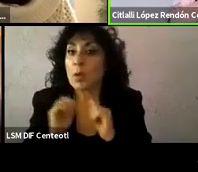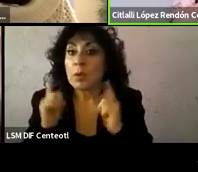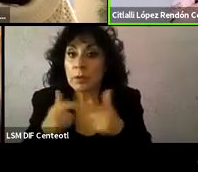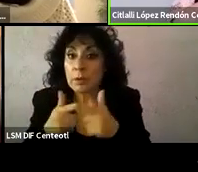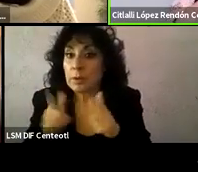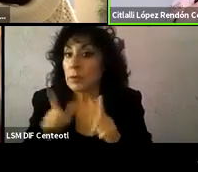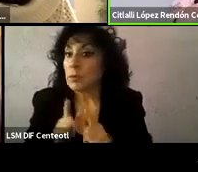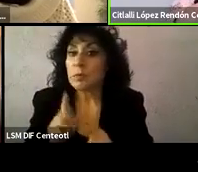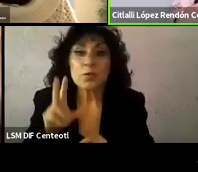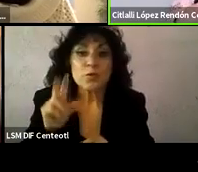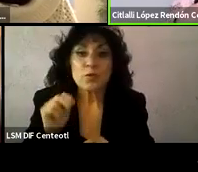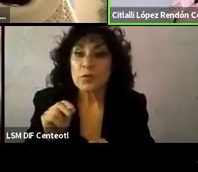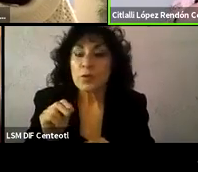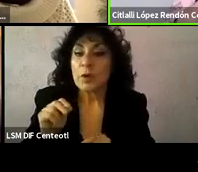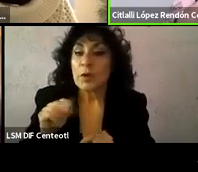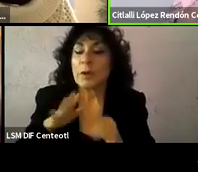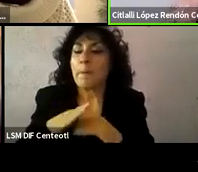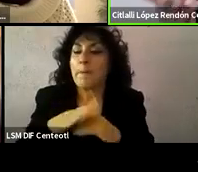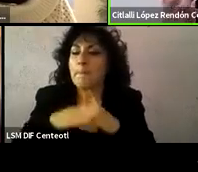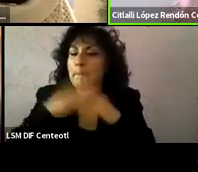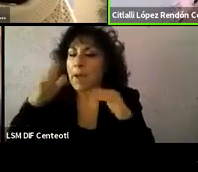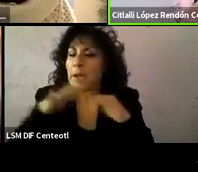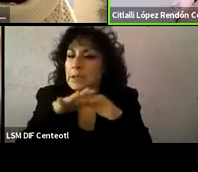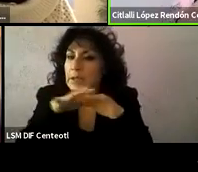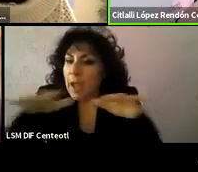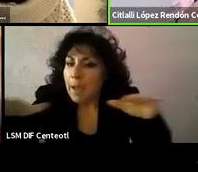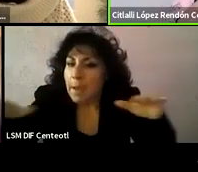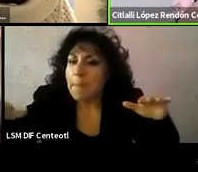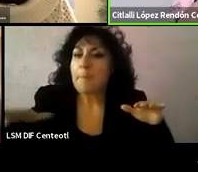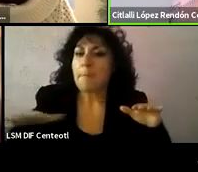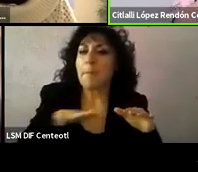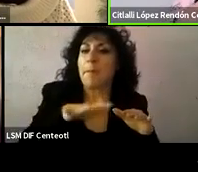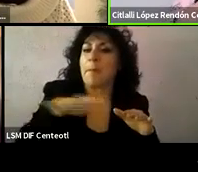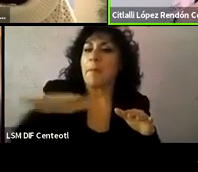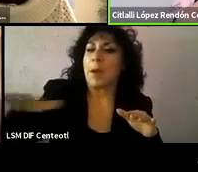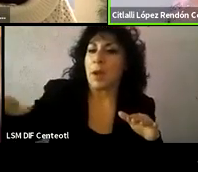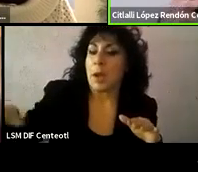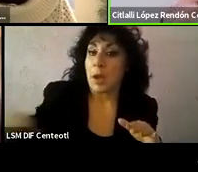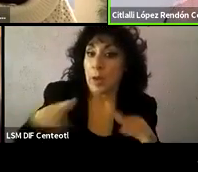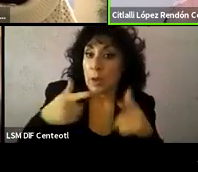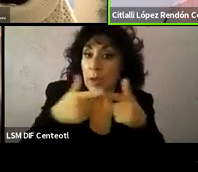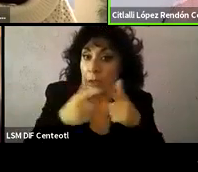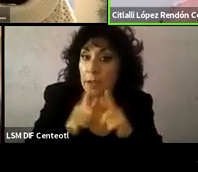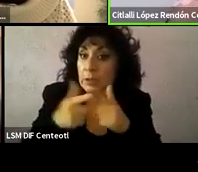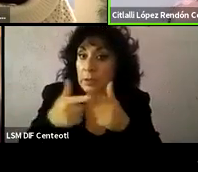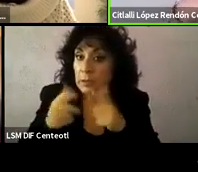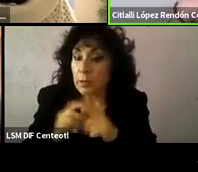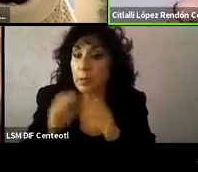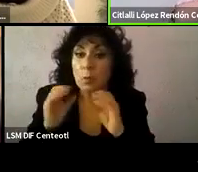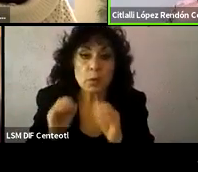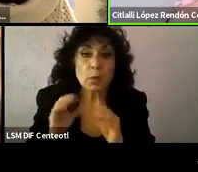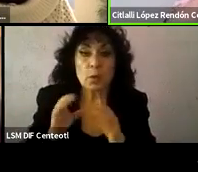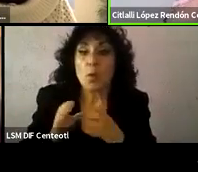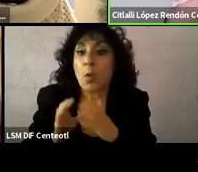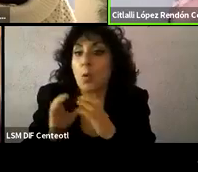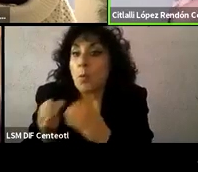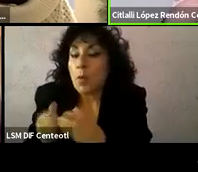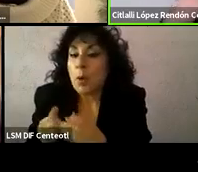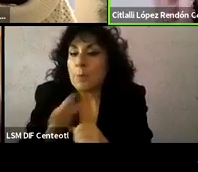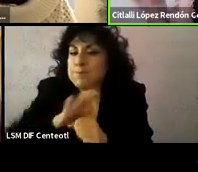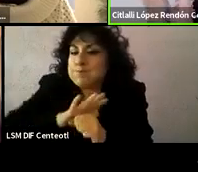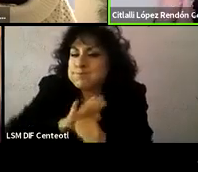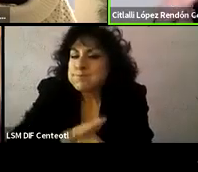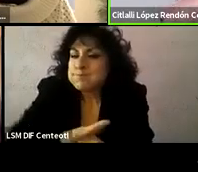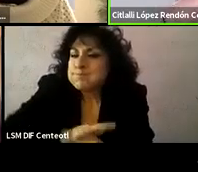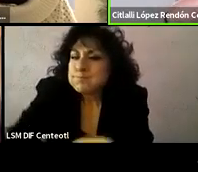ver qué opresiones están sufriendo esos colectivos o esas comunidades, y pues